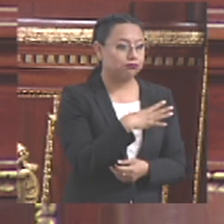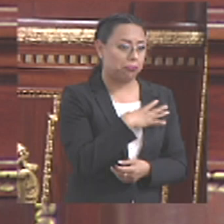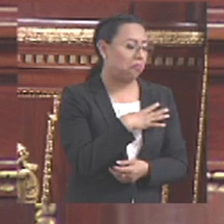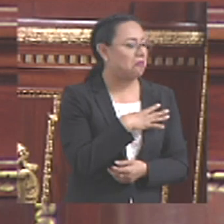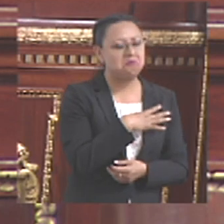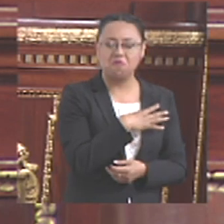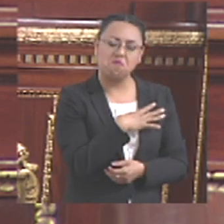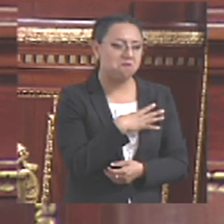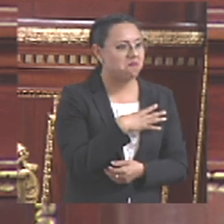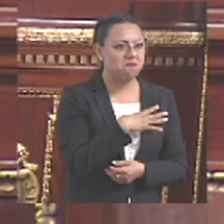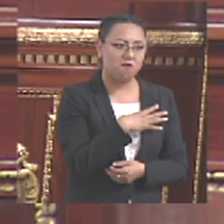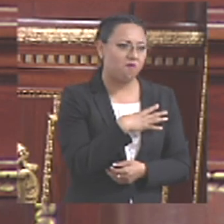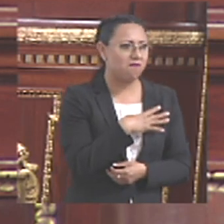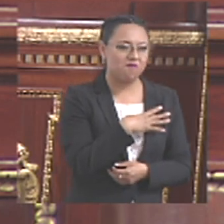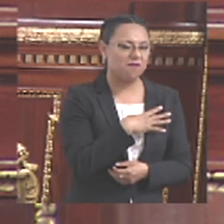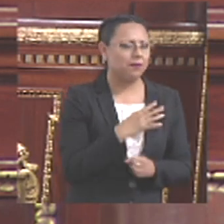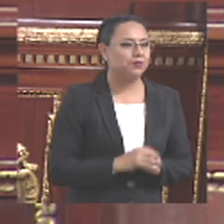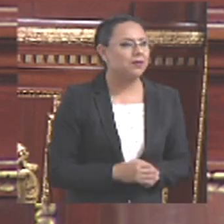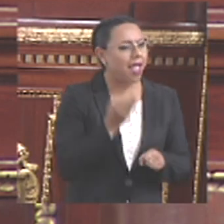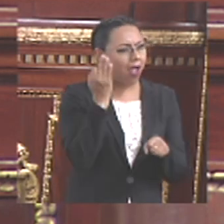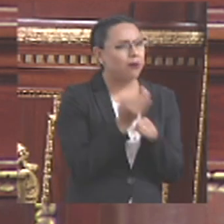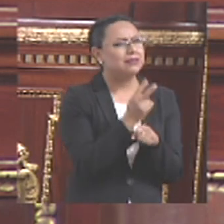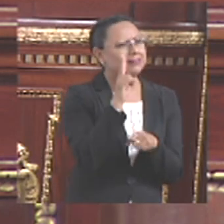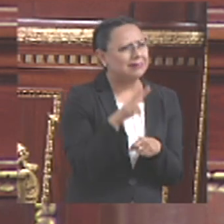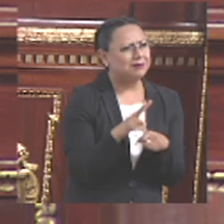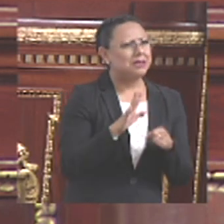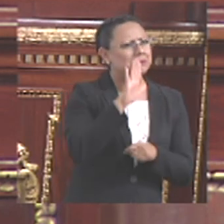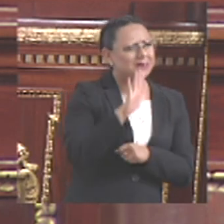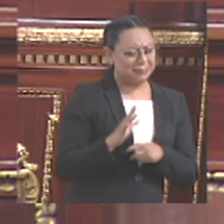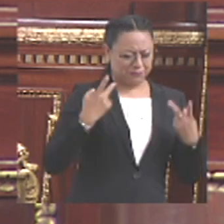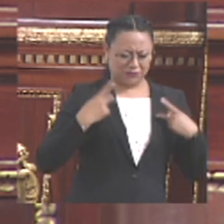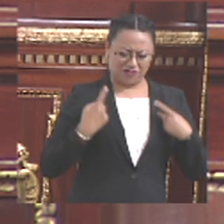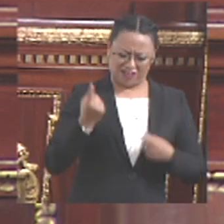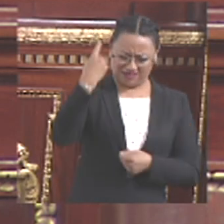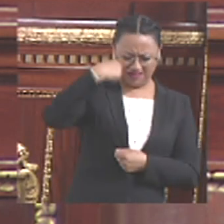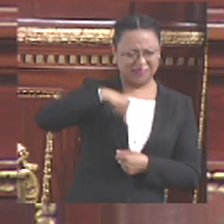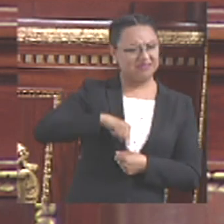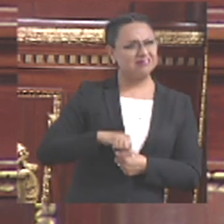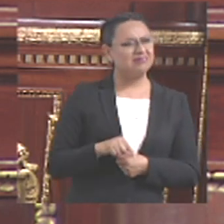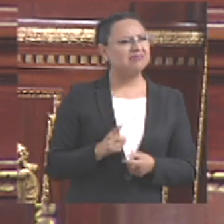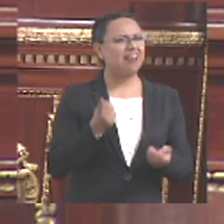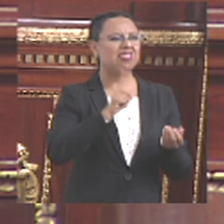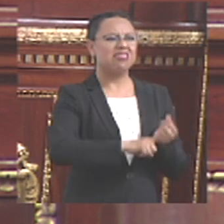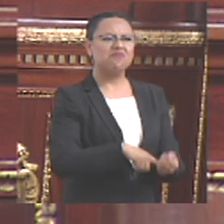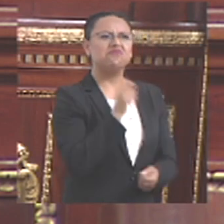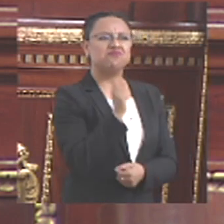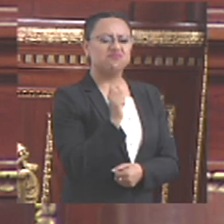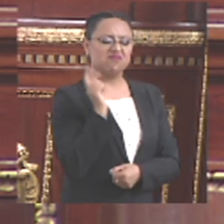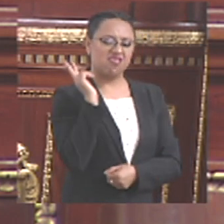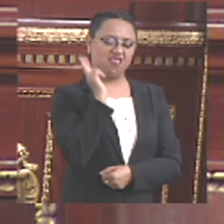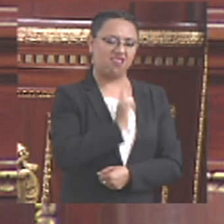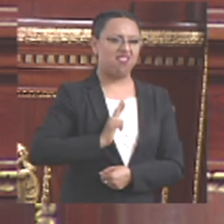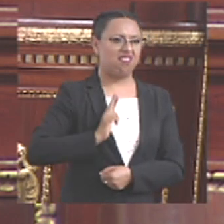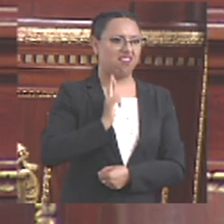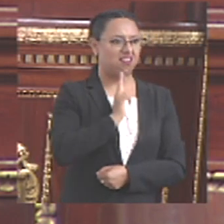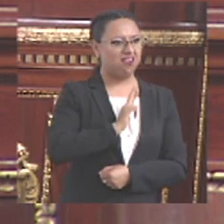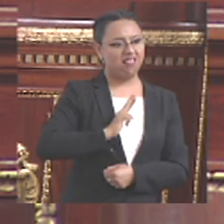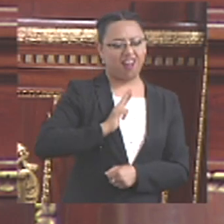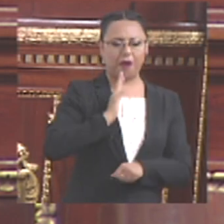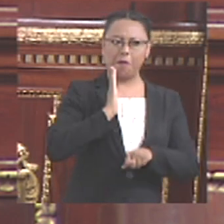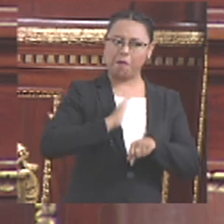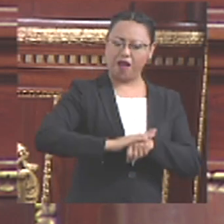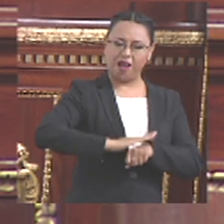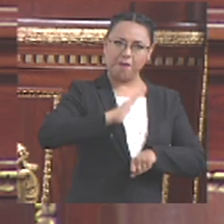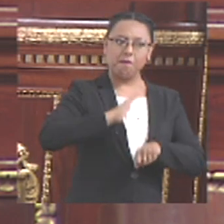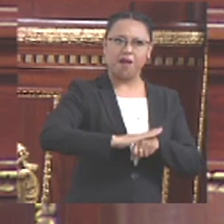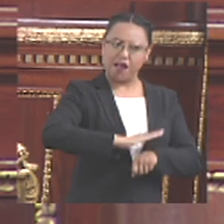capitalinos. Hoy parece ser el resentimiento el motor que genera y